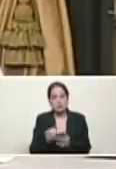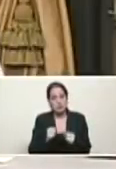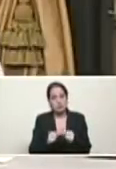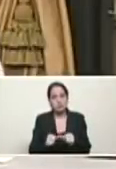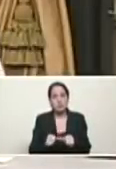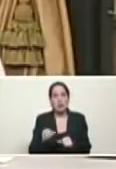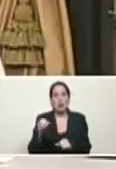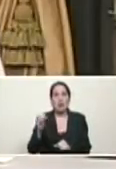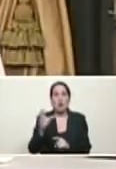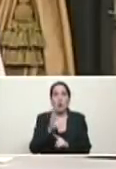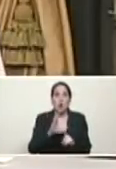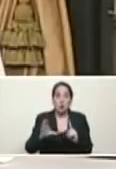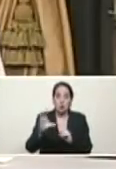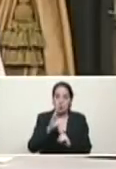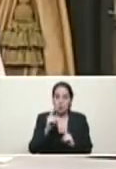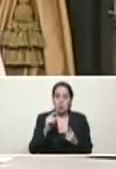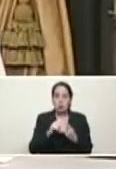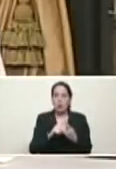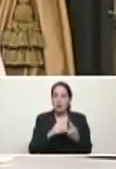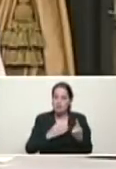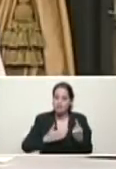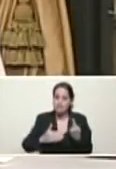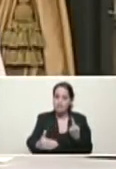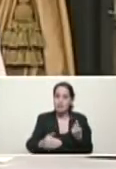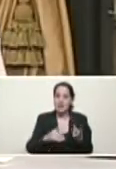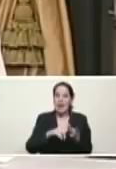cultura, en la recreación,